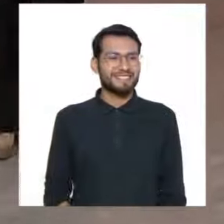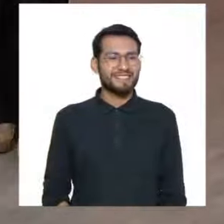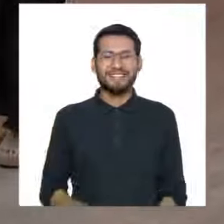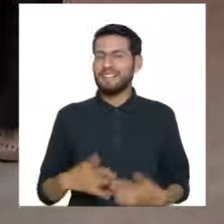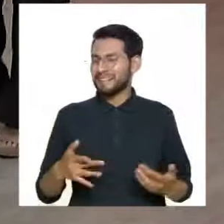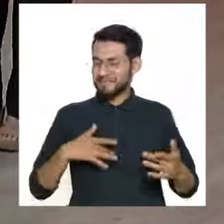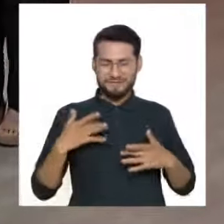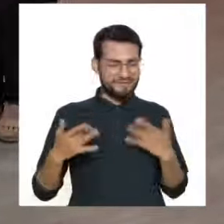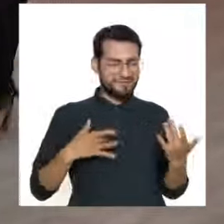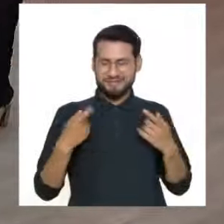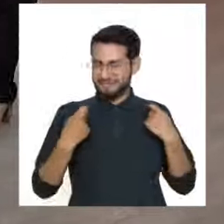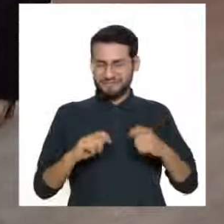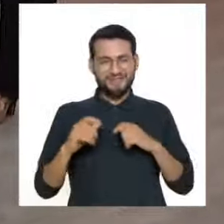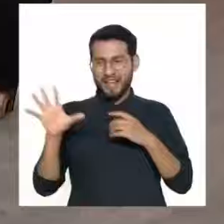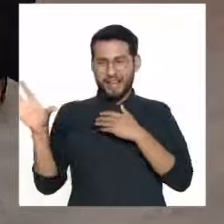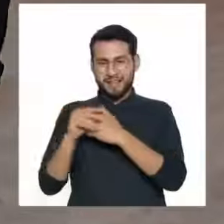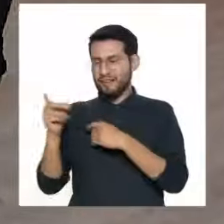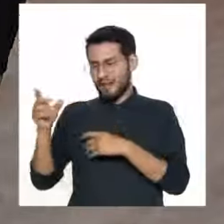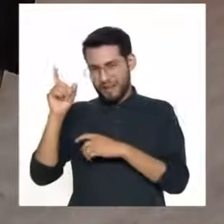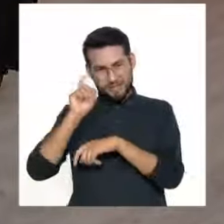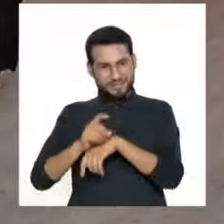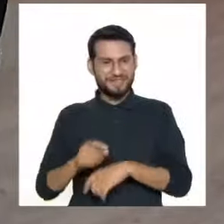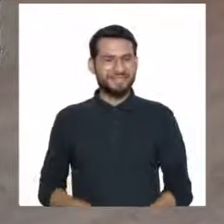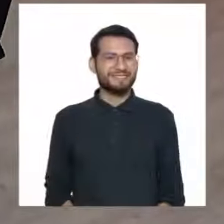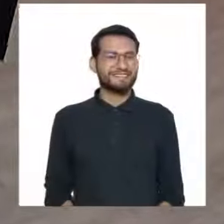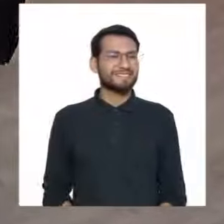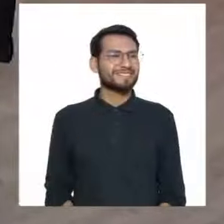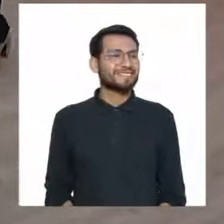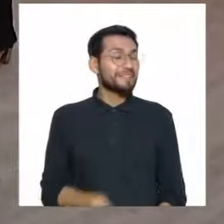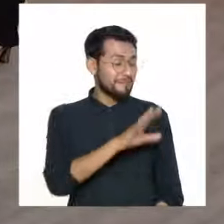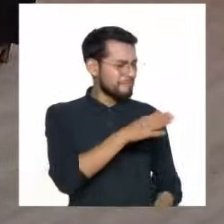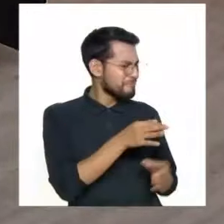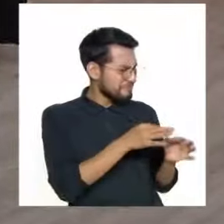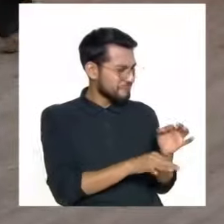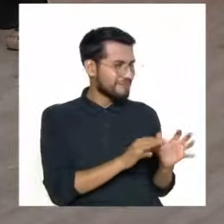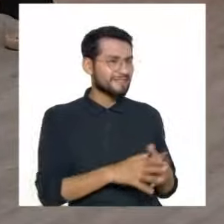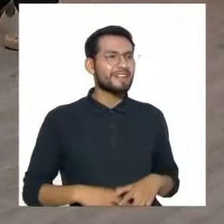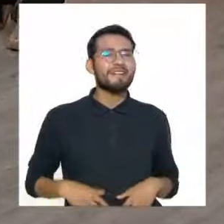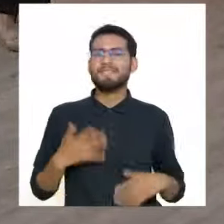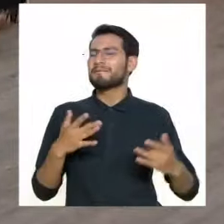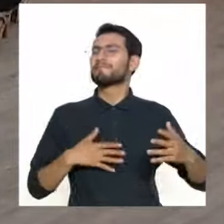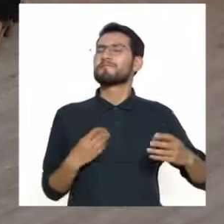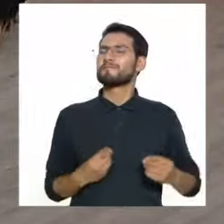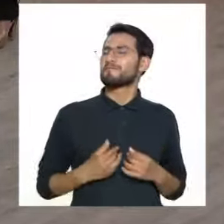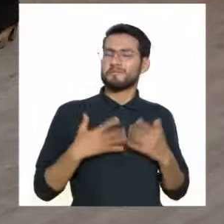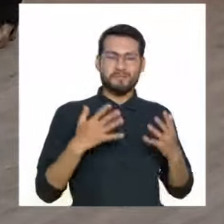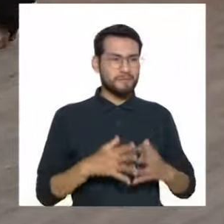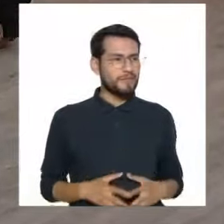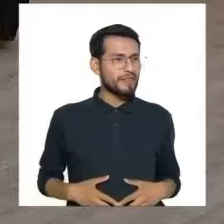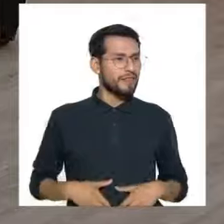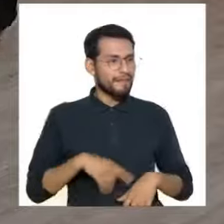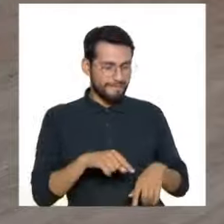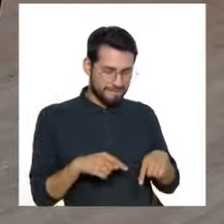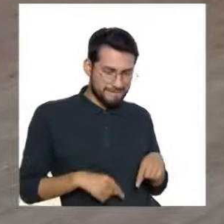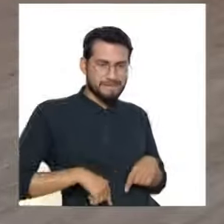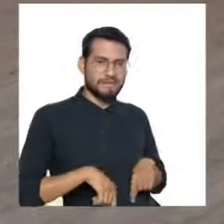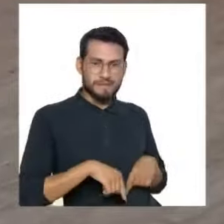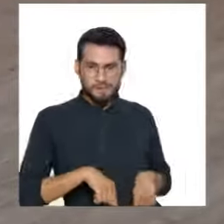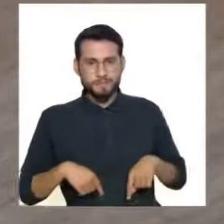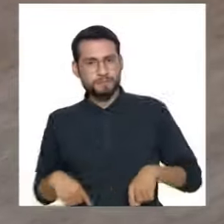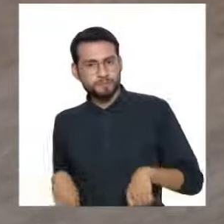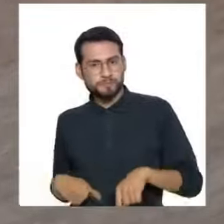Déjate llevar nada más por él a ver ahí es algo que la música entre a tu cuerpo Silvia con un paso para atrás Un